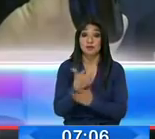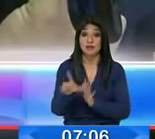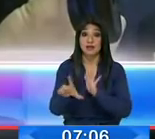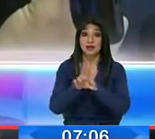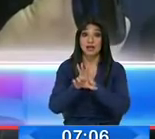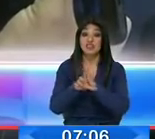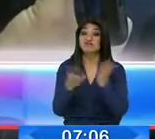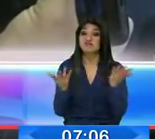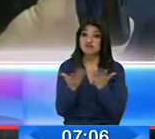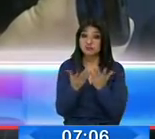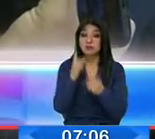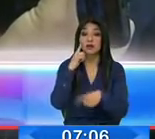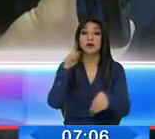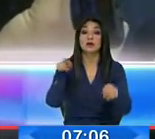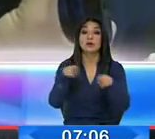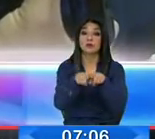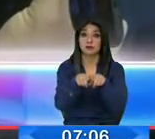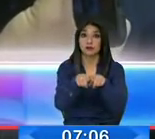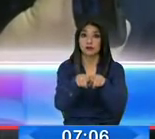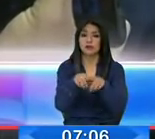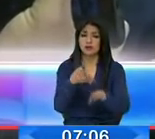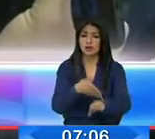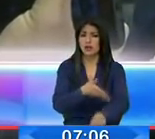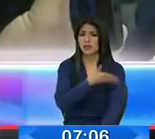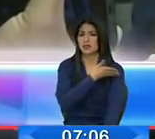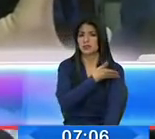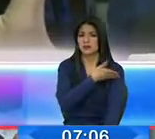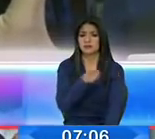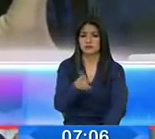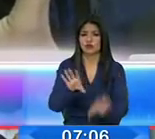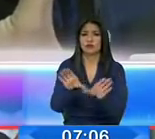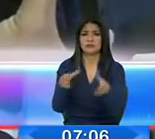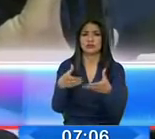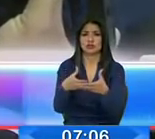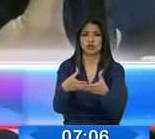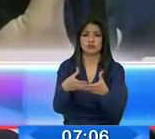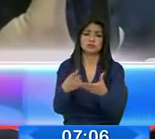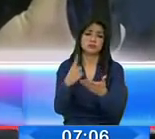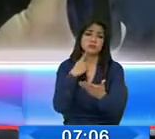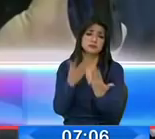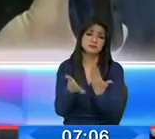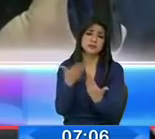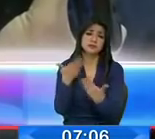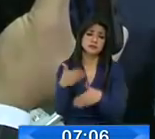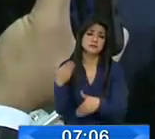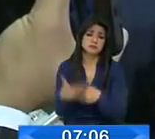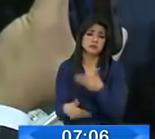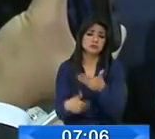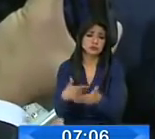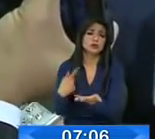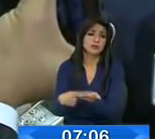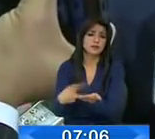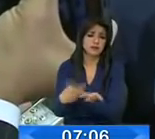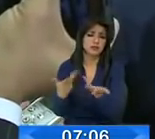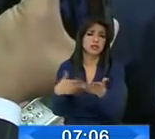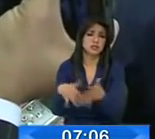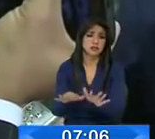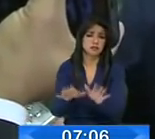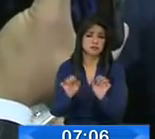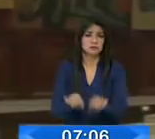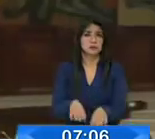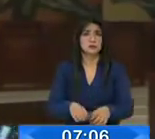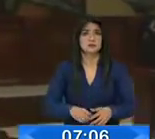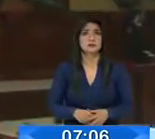en función de los acuerdos que se dieron en esta comisión, por lo tanto sería mucho más fácil el procesamiento de ser el caso de que se vaya a esta misma